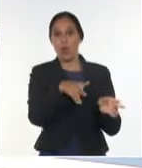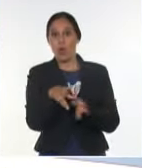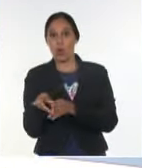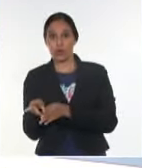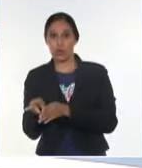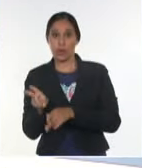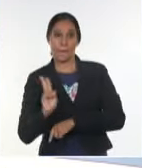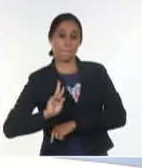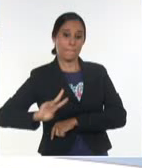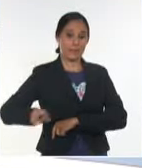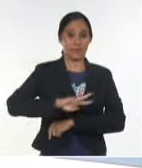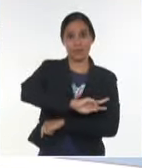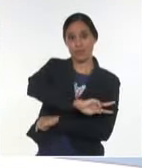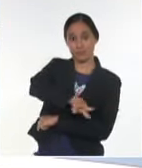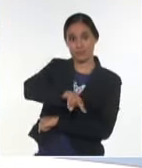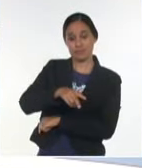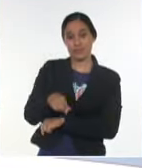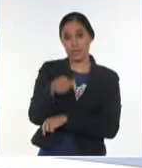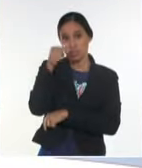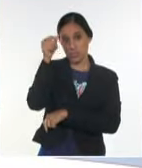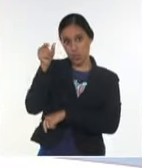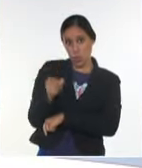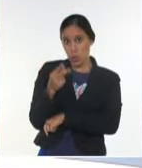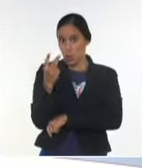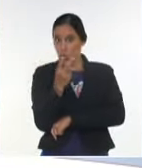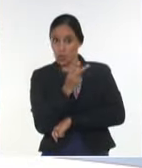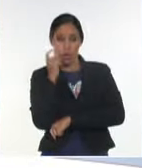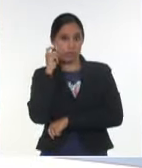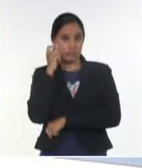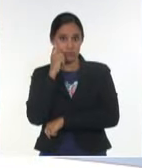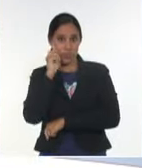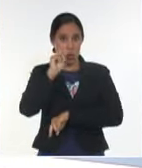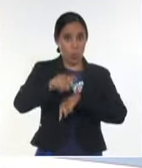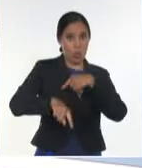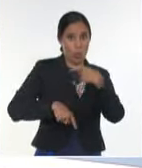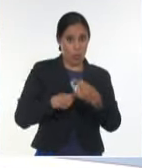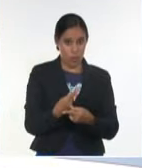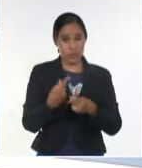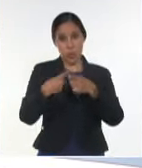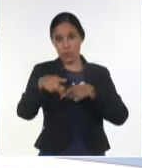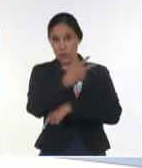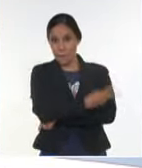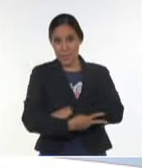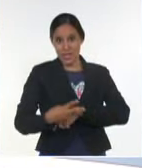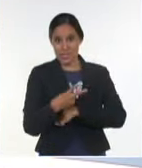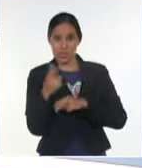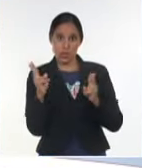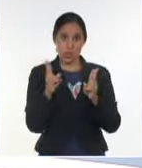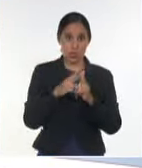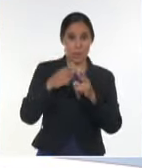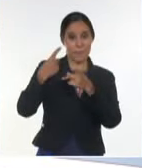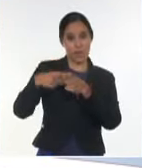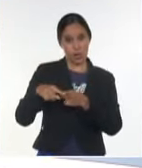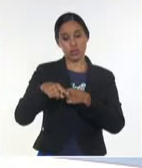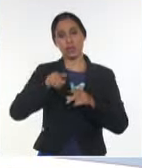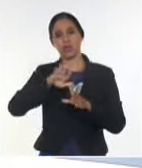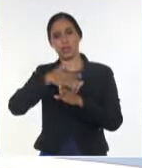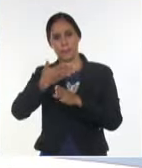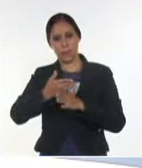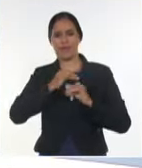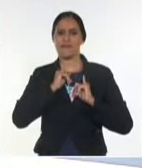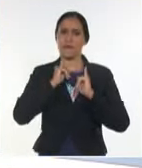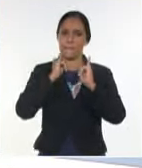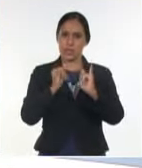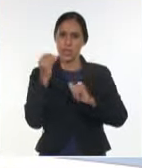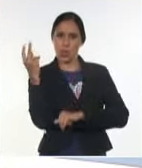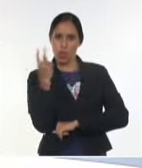4-1 en octavos de final del doble mixto contra una dupla de Suecia. En próximos espacios tendremos declaraciones de Daniela y